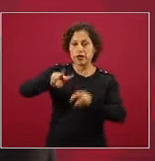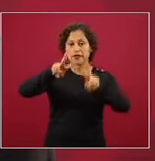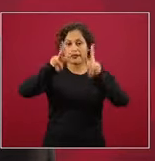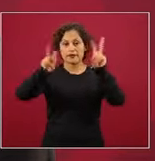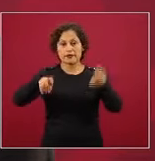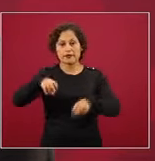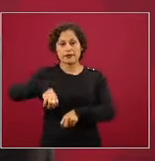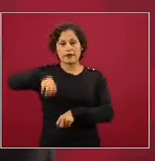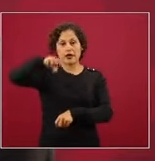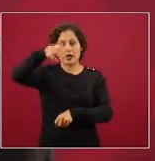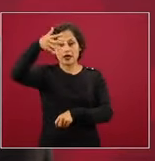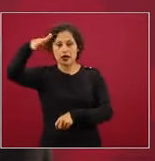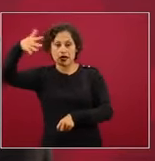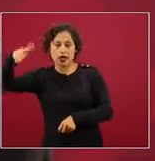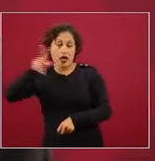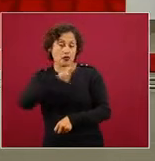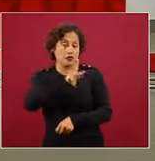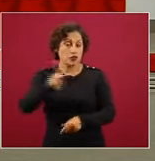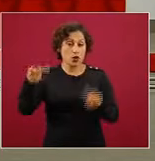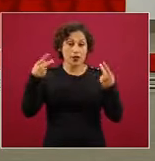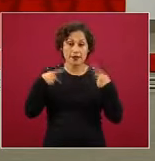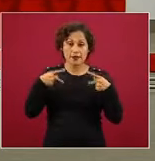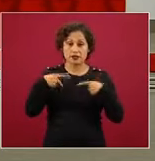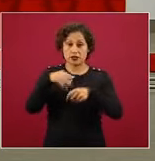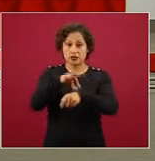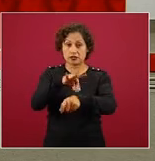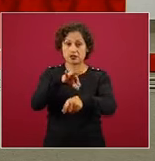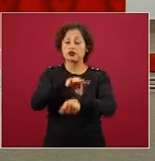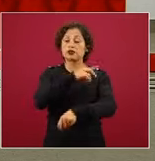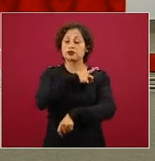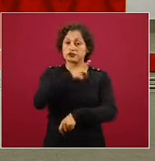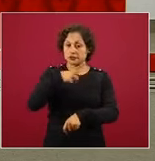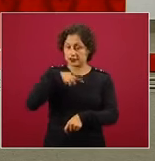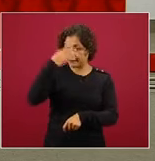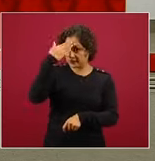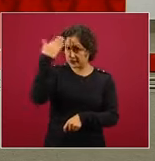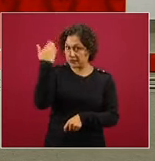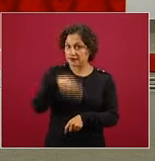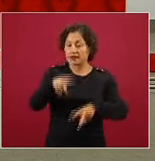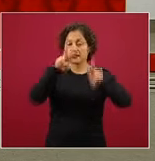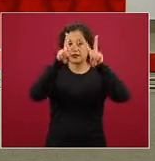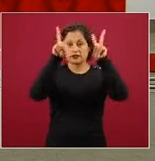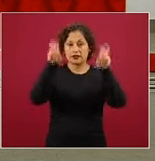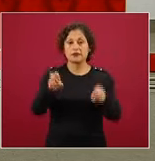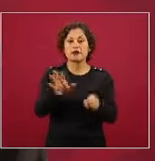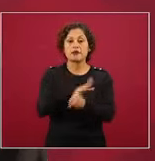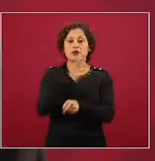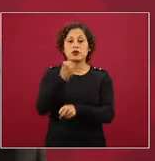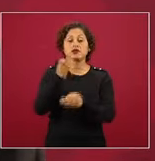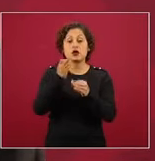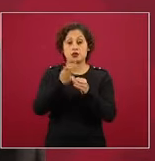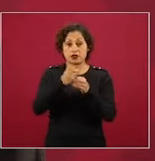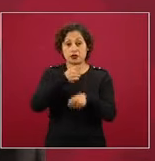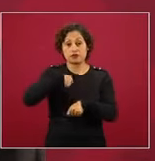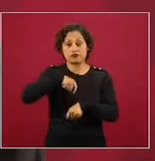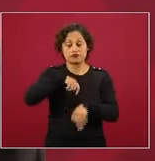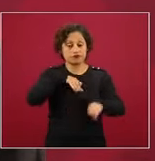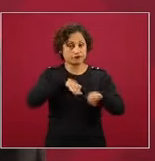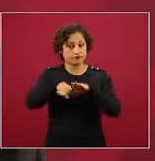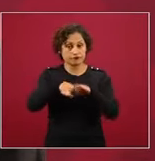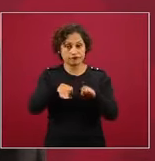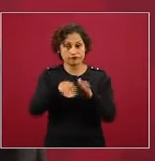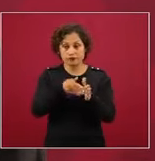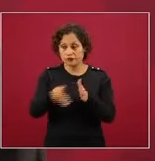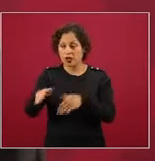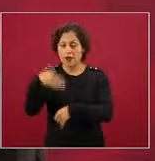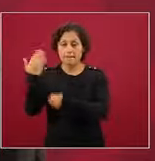de la salud. Eso ya está bien establecido. Y estamos trabajando en este momento, de hecho a finales de este año, ya está muy avanzada,